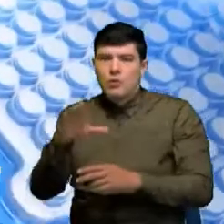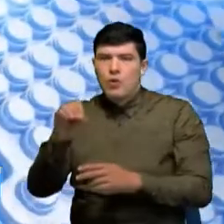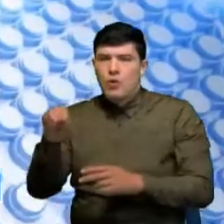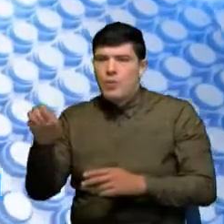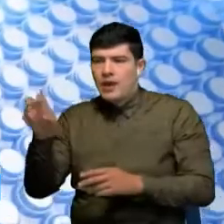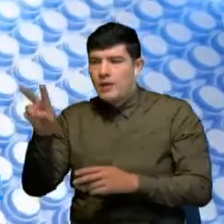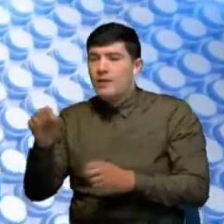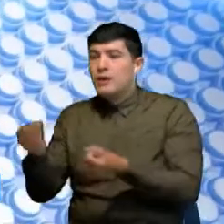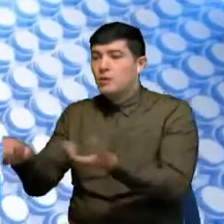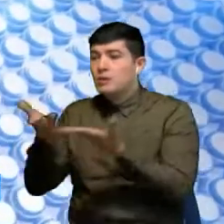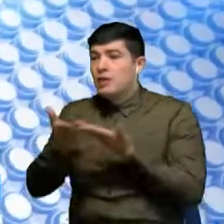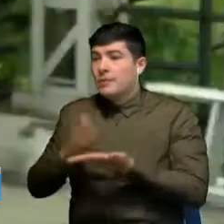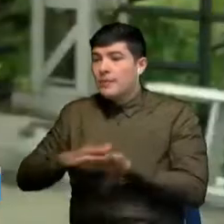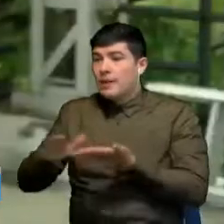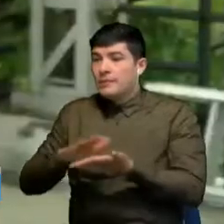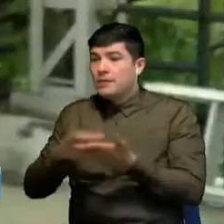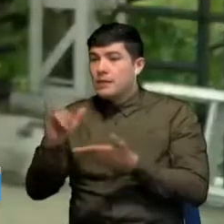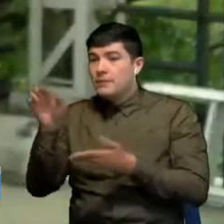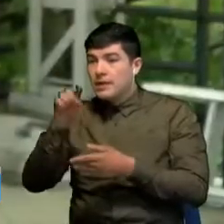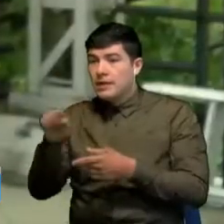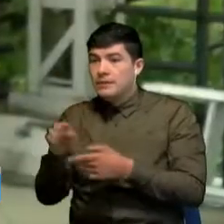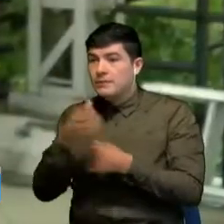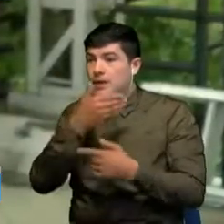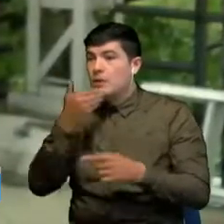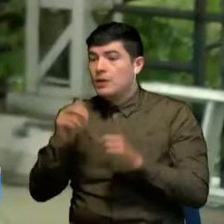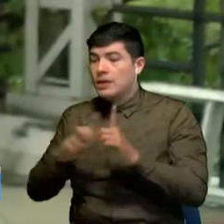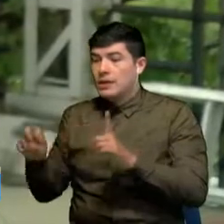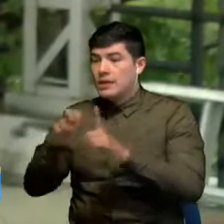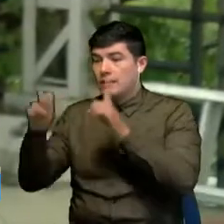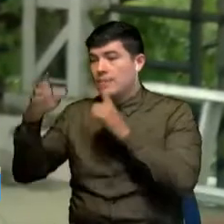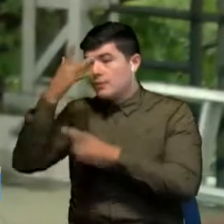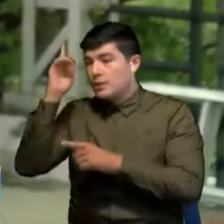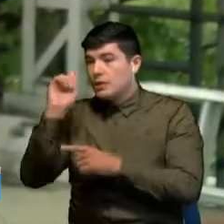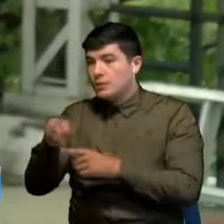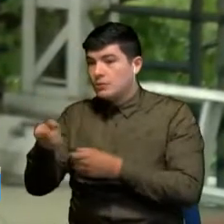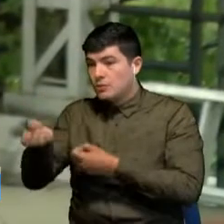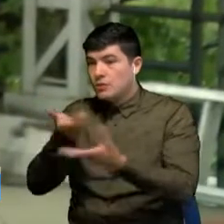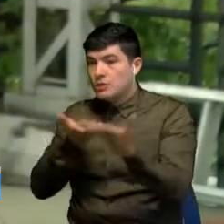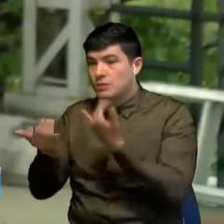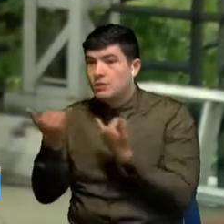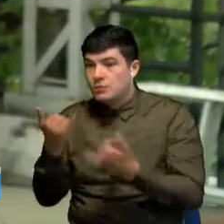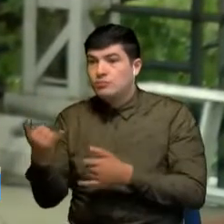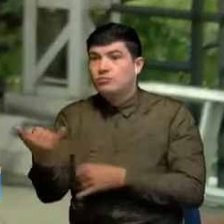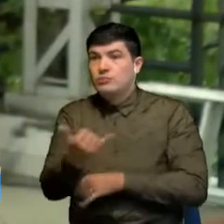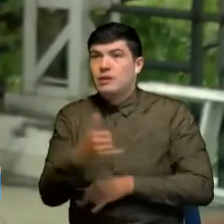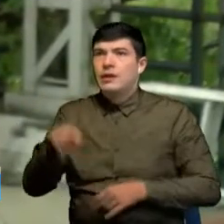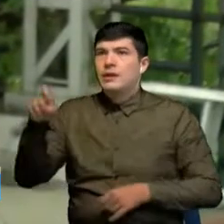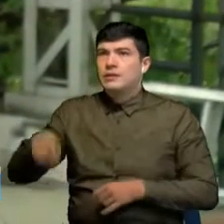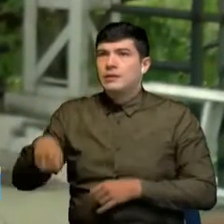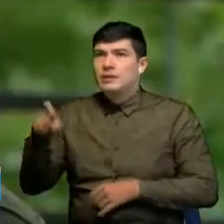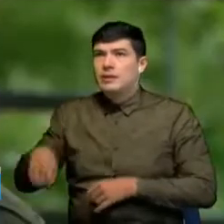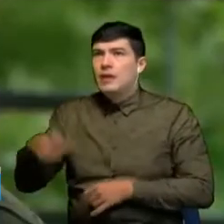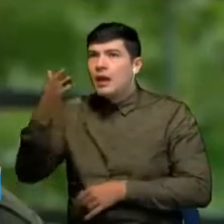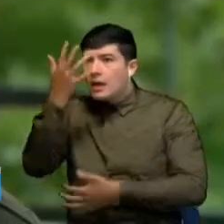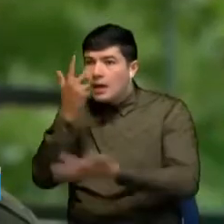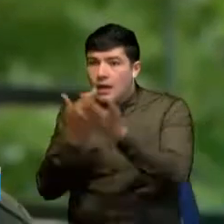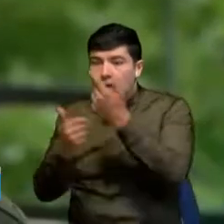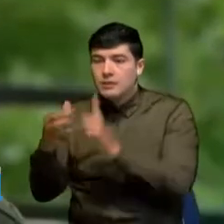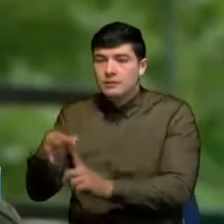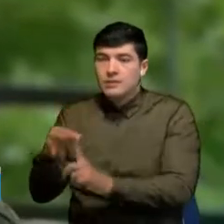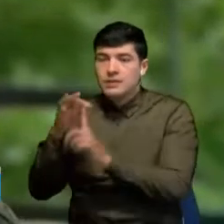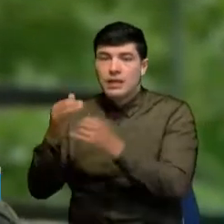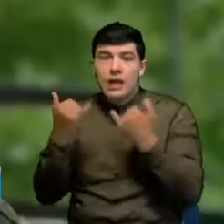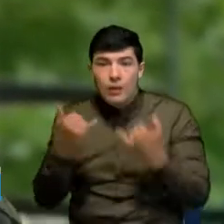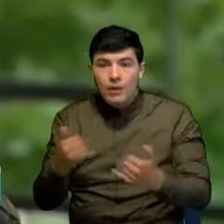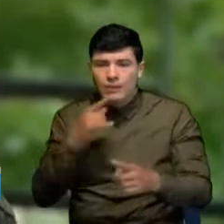remisión al traslada una ips mayor nivel ya que en las condiciones que se encuentra necesita exámenes especializados es